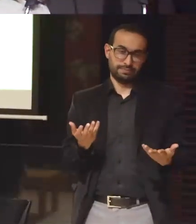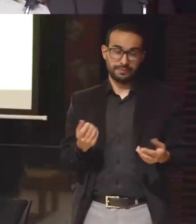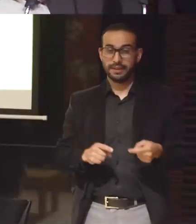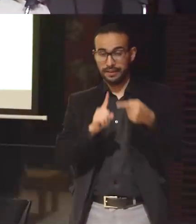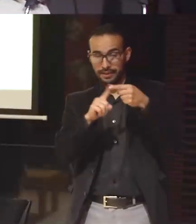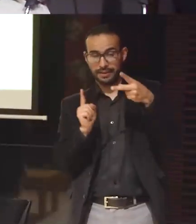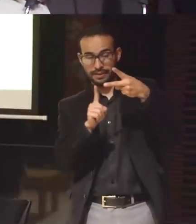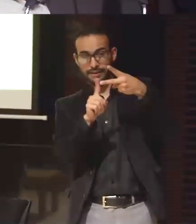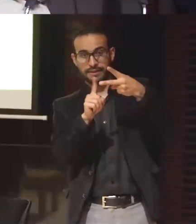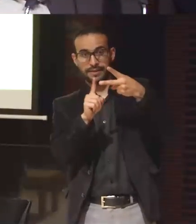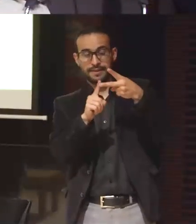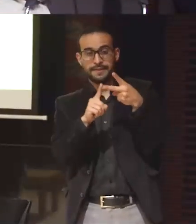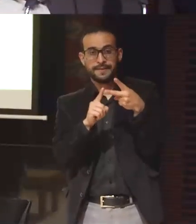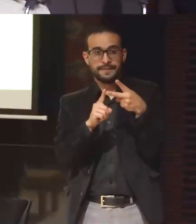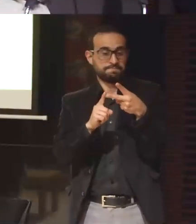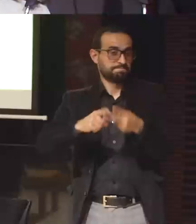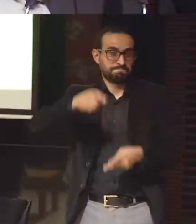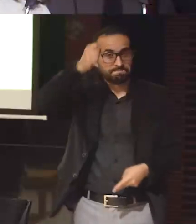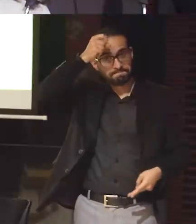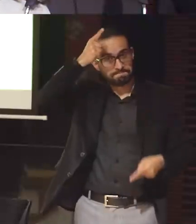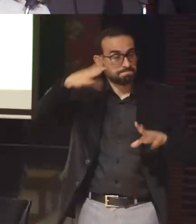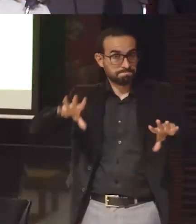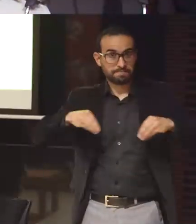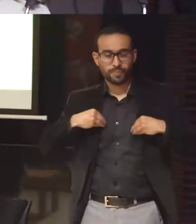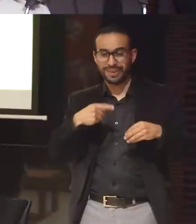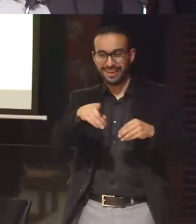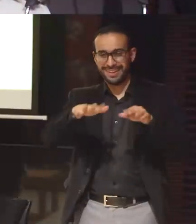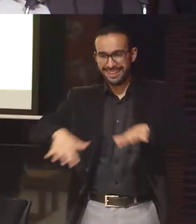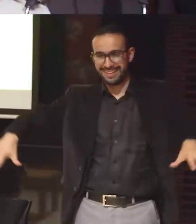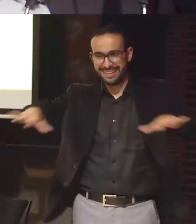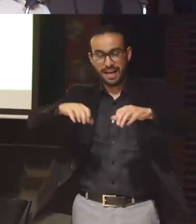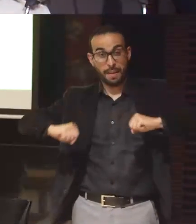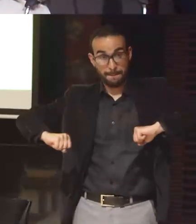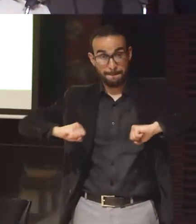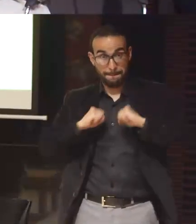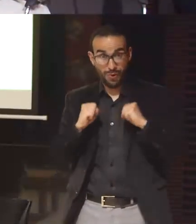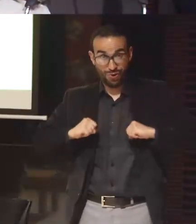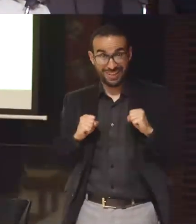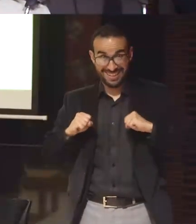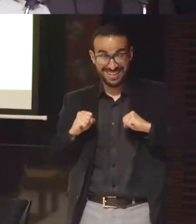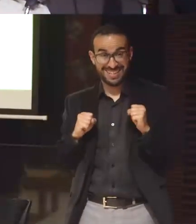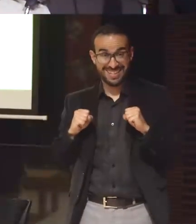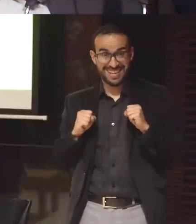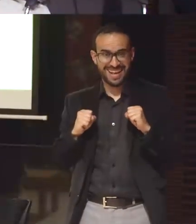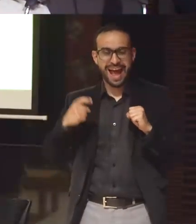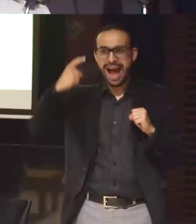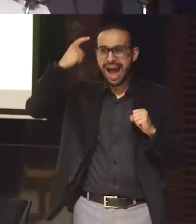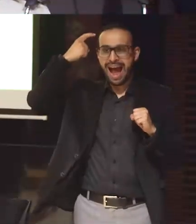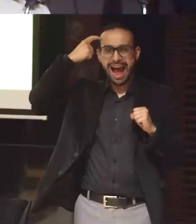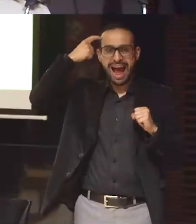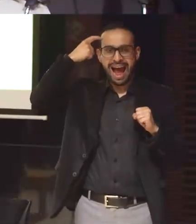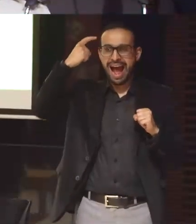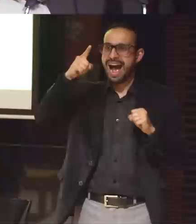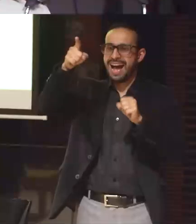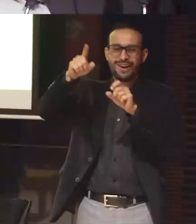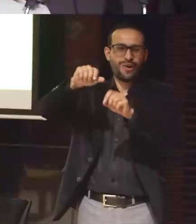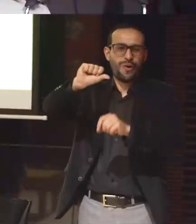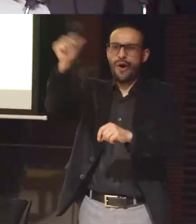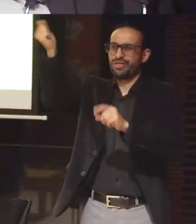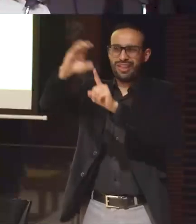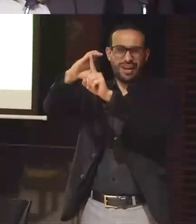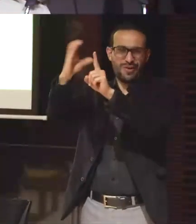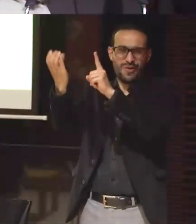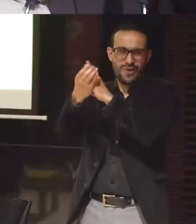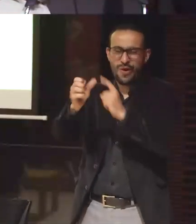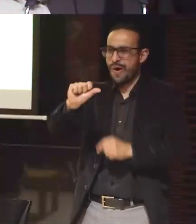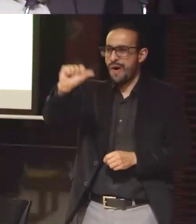también que al hablar de la bogotaneidad no podemos querer aplicar lo mismo que aplican en unas culturas o en unas ciudades